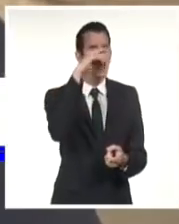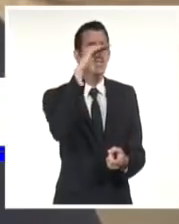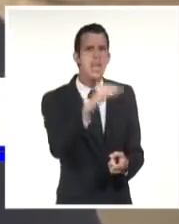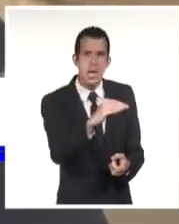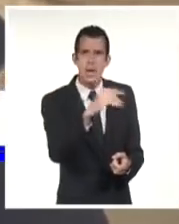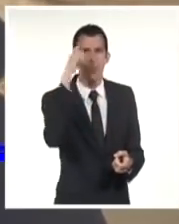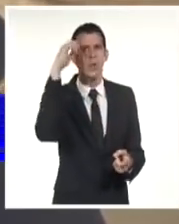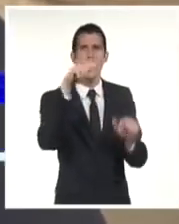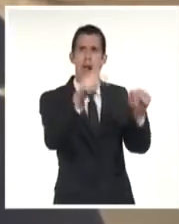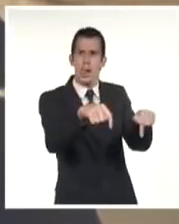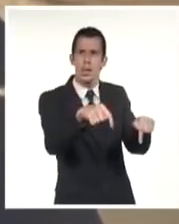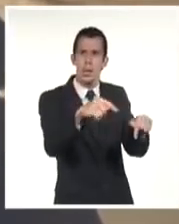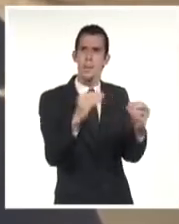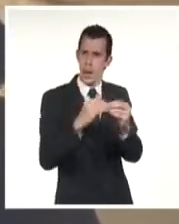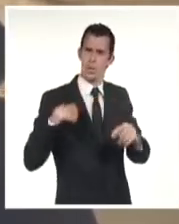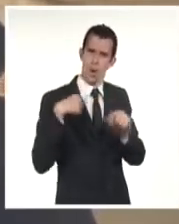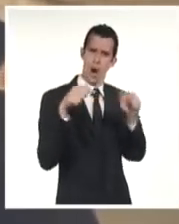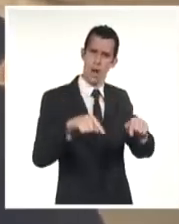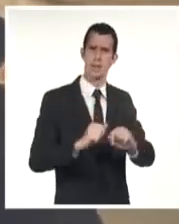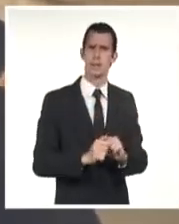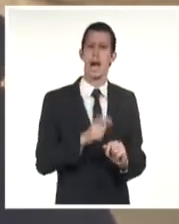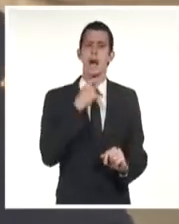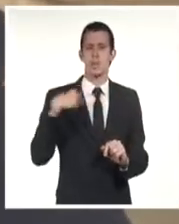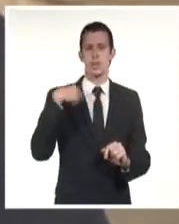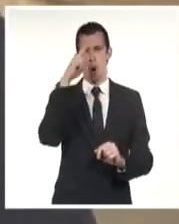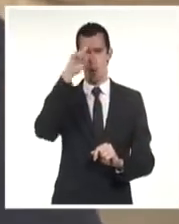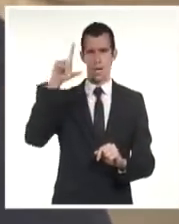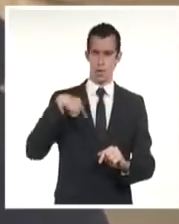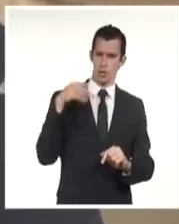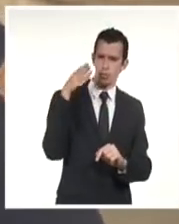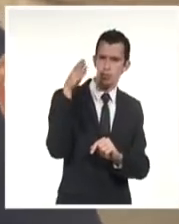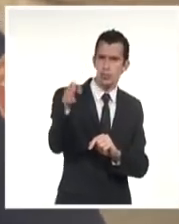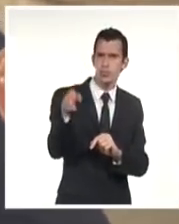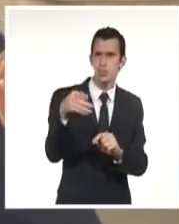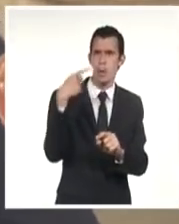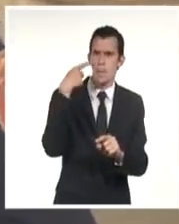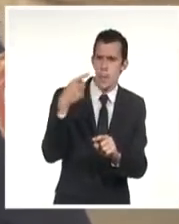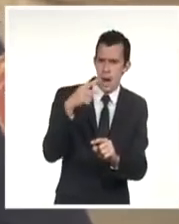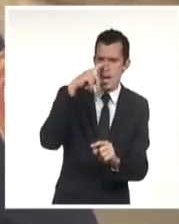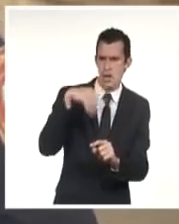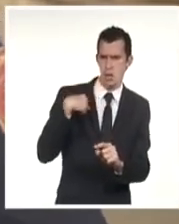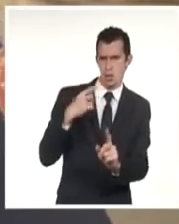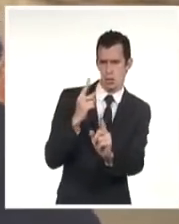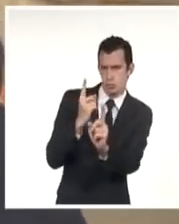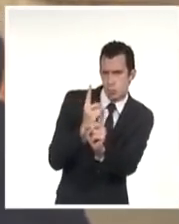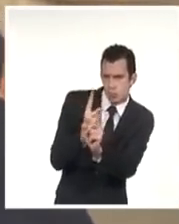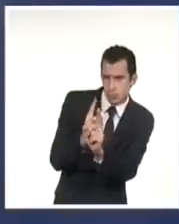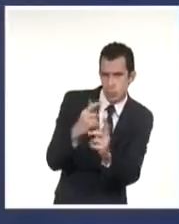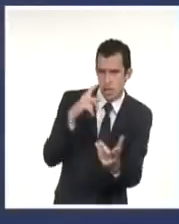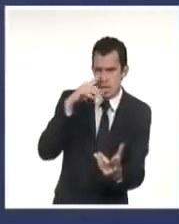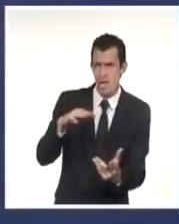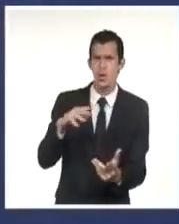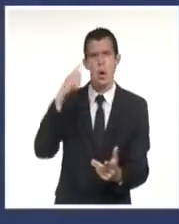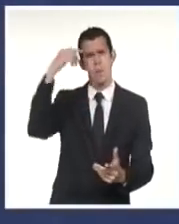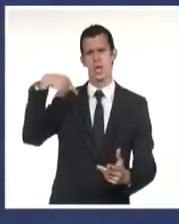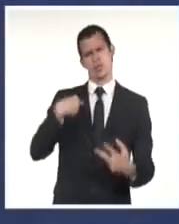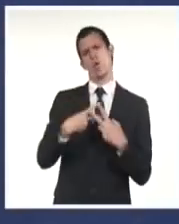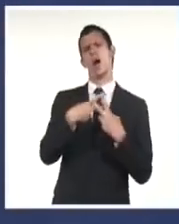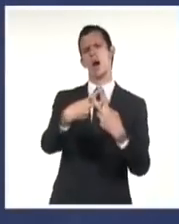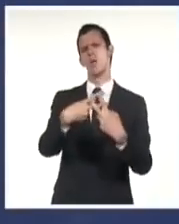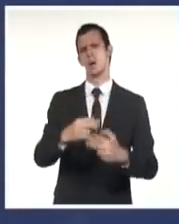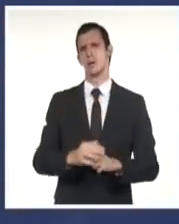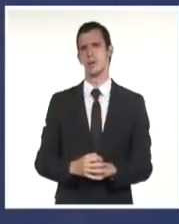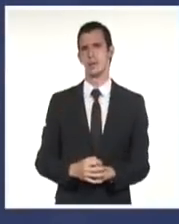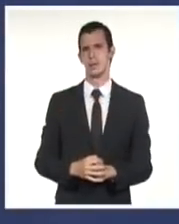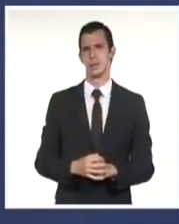sido víctima del evento y pude interactuar con el niño del momento. El niño se creía un héroe. Es decir, el